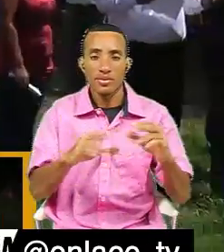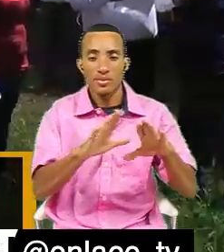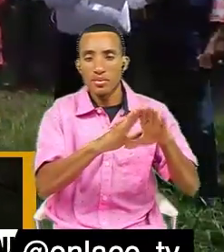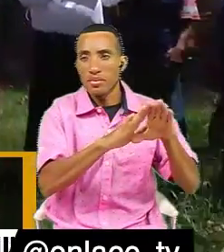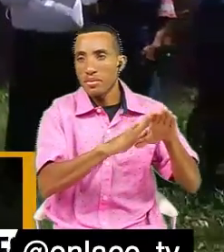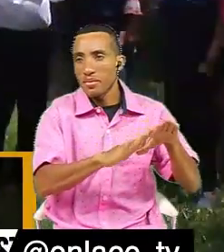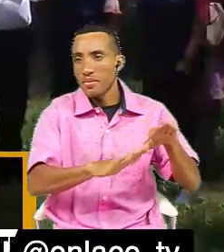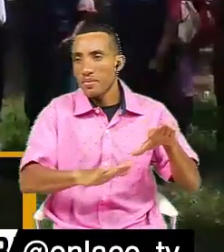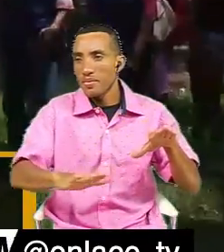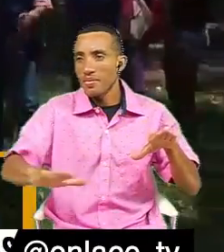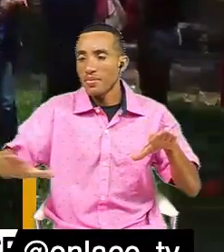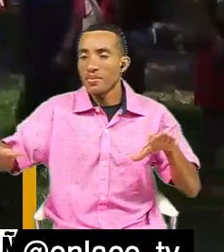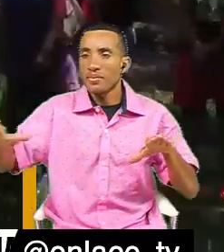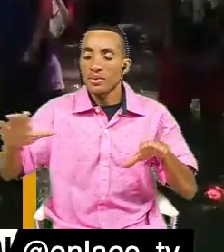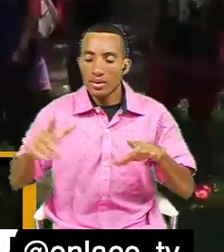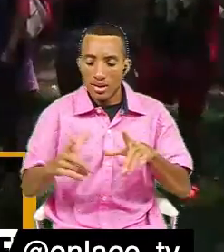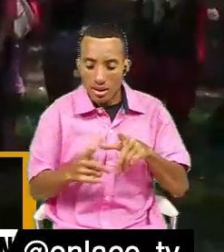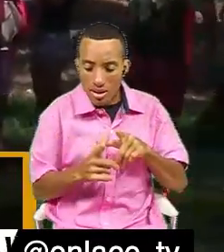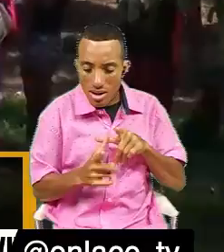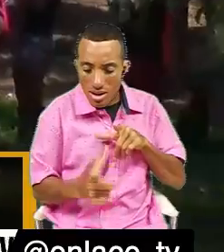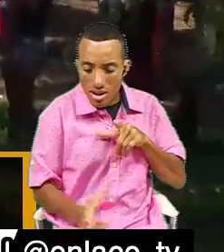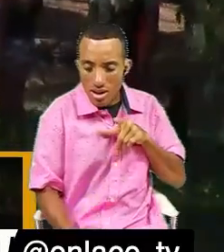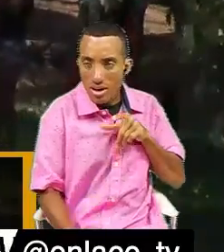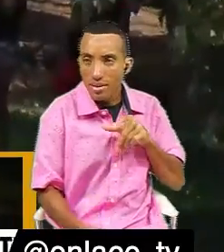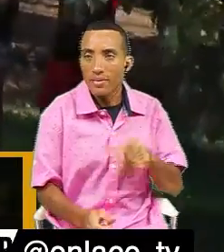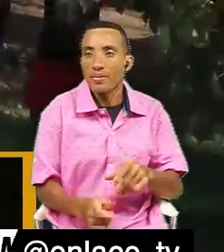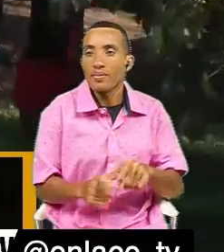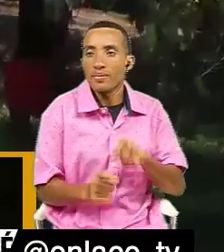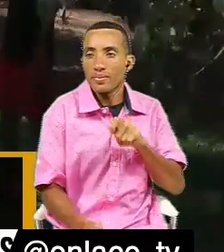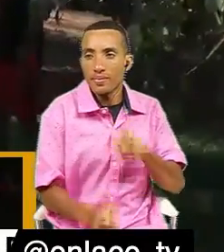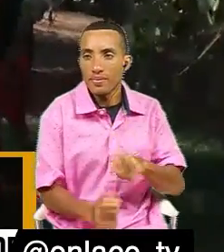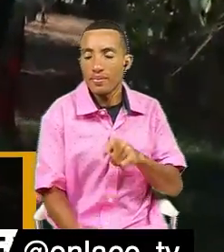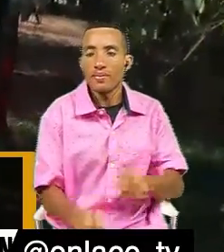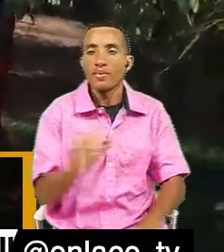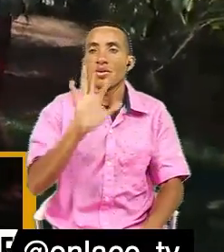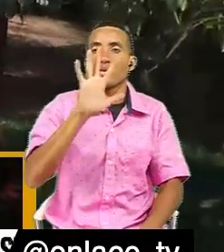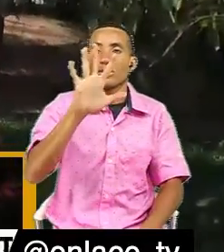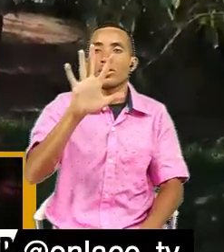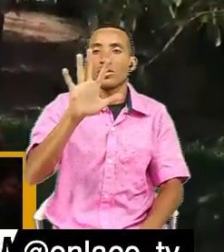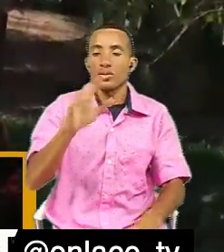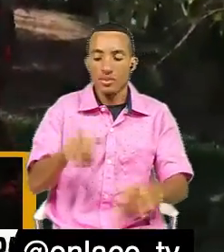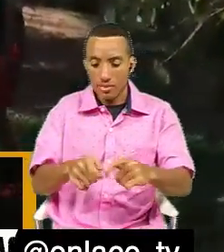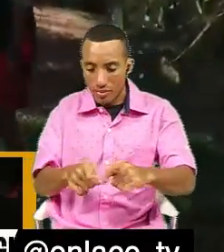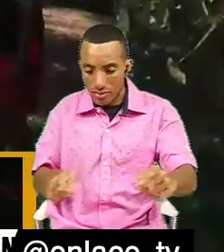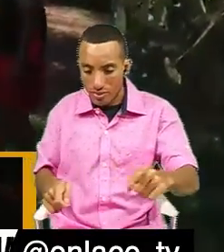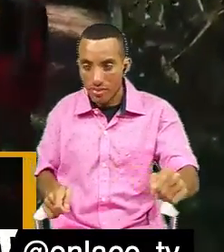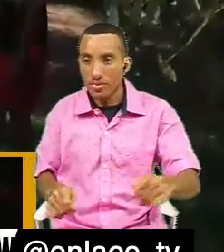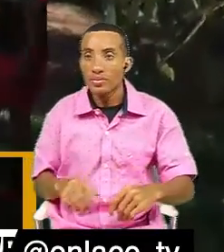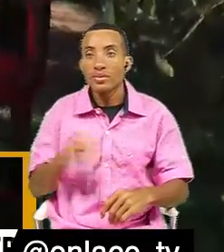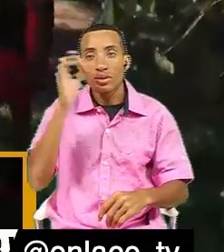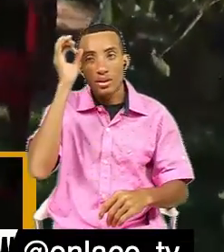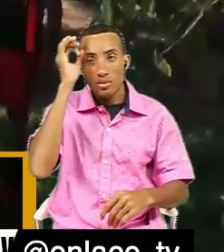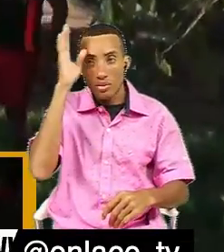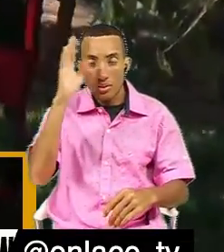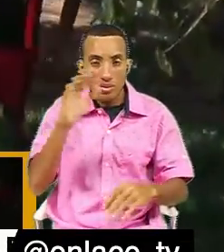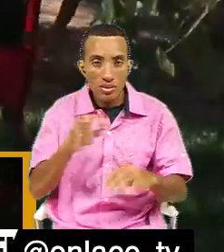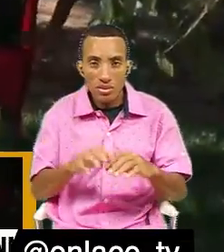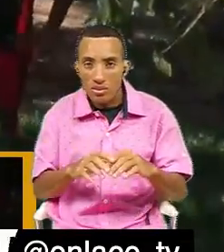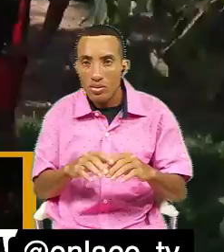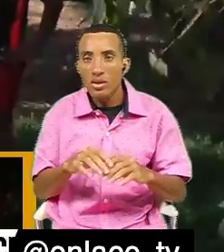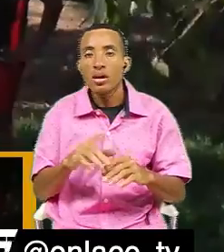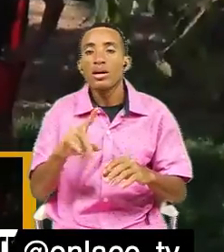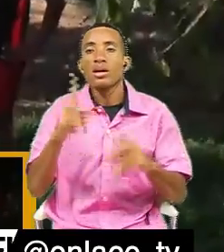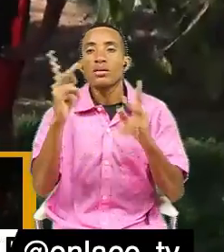de 5 metros de hondo por 2 metros de ancho, para convertirla en una trinchera a efecto de que los humanos